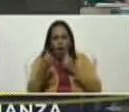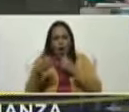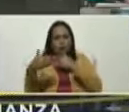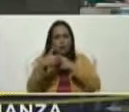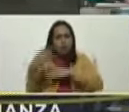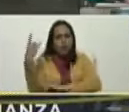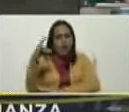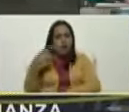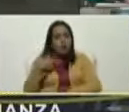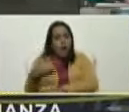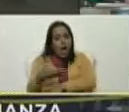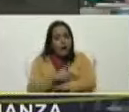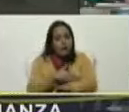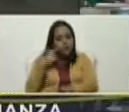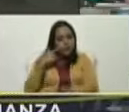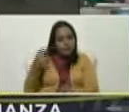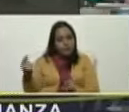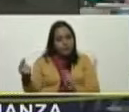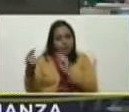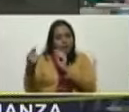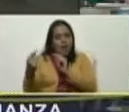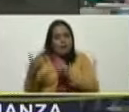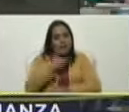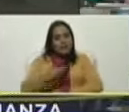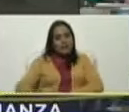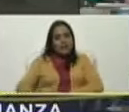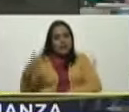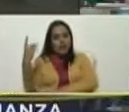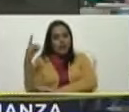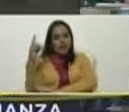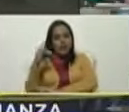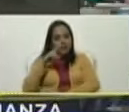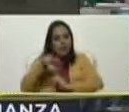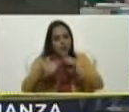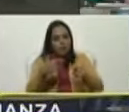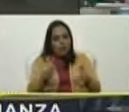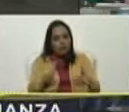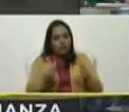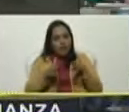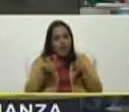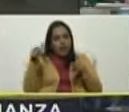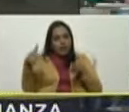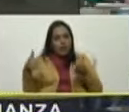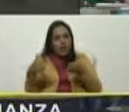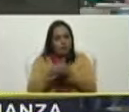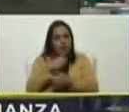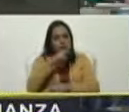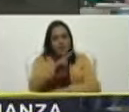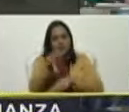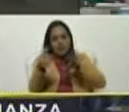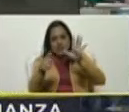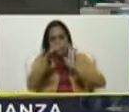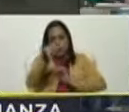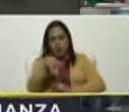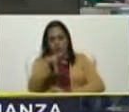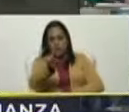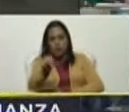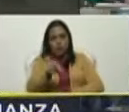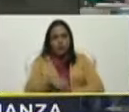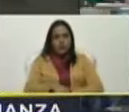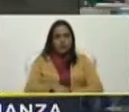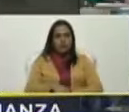Yo le decía al presidente Lucho, después de la victoria de 26 de junio, lo